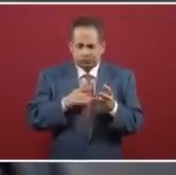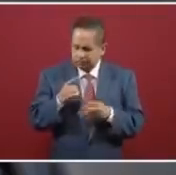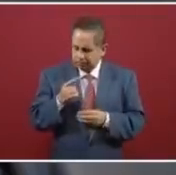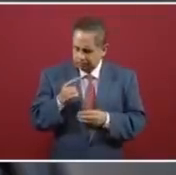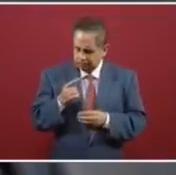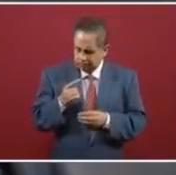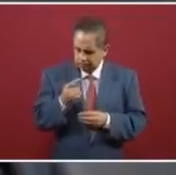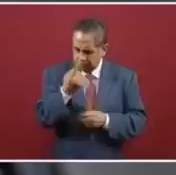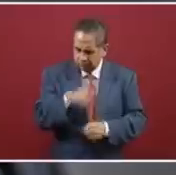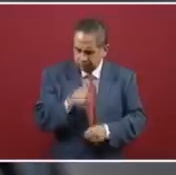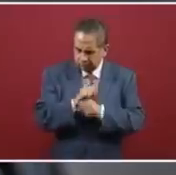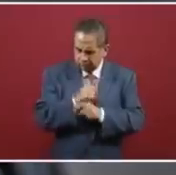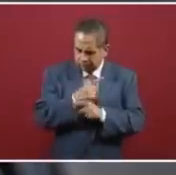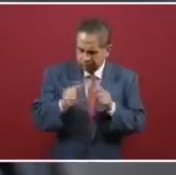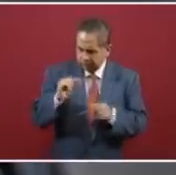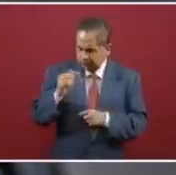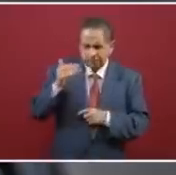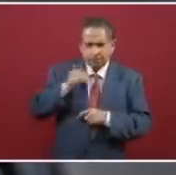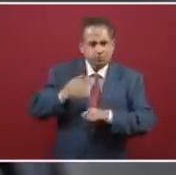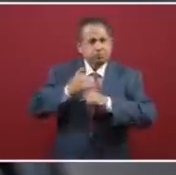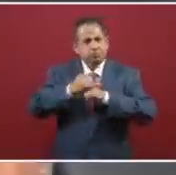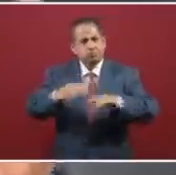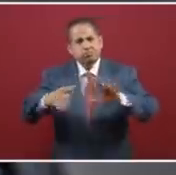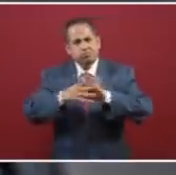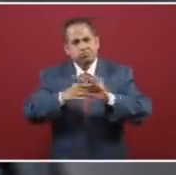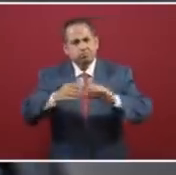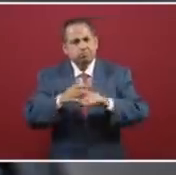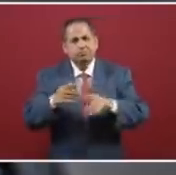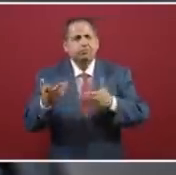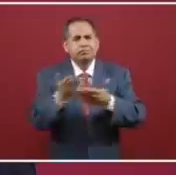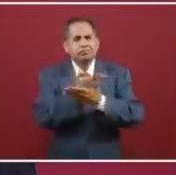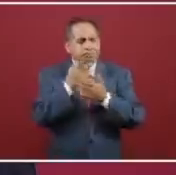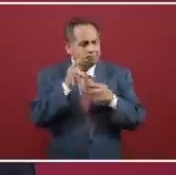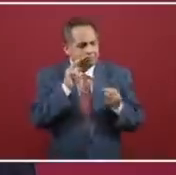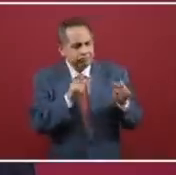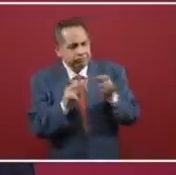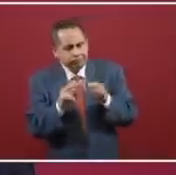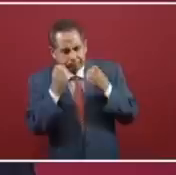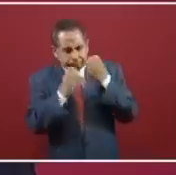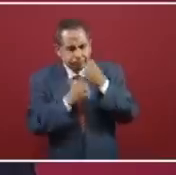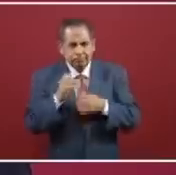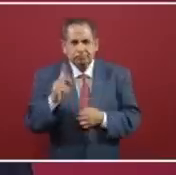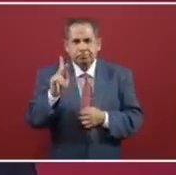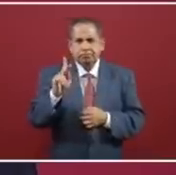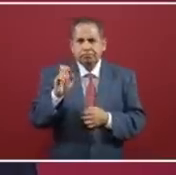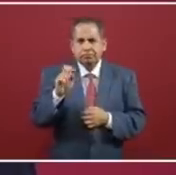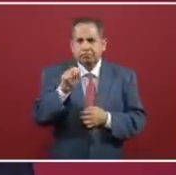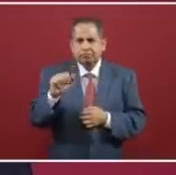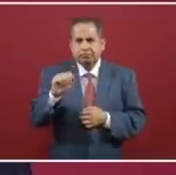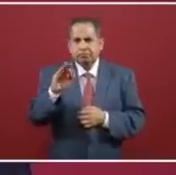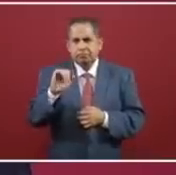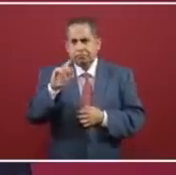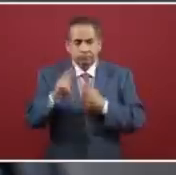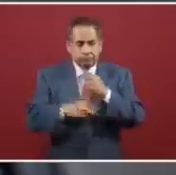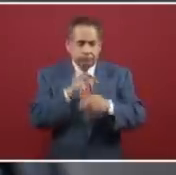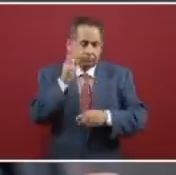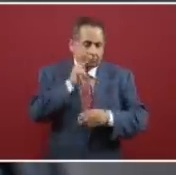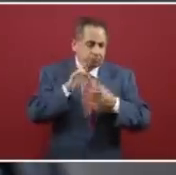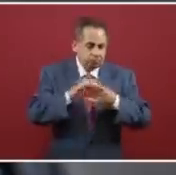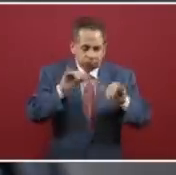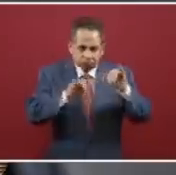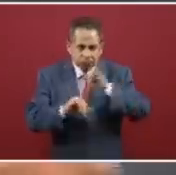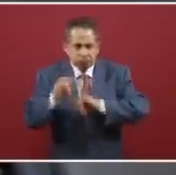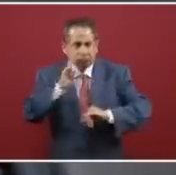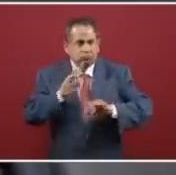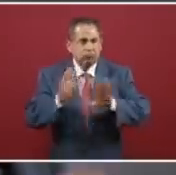semana una semana y media sacaron un comunicado de seguimiento a este estudio que había en cuanto a peñafiel y que van a realizar pruebas de